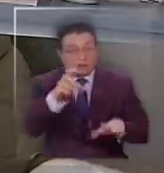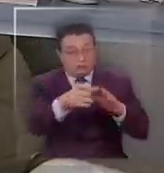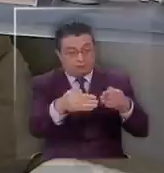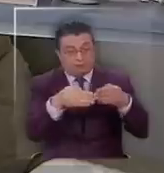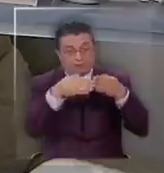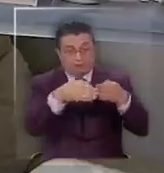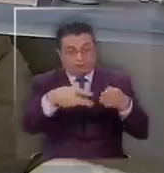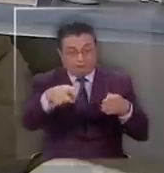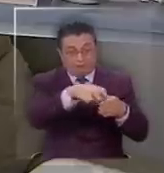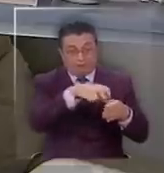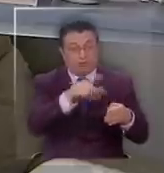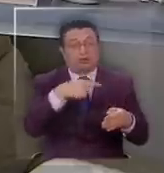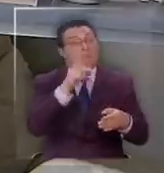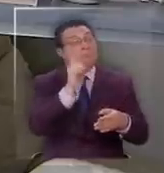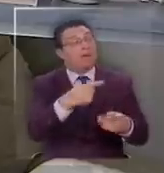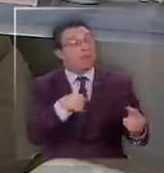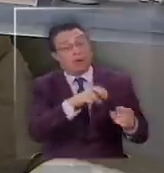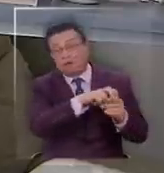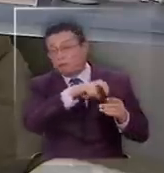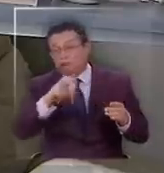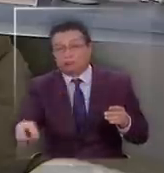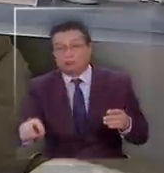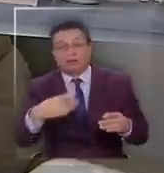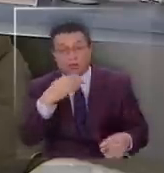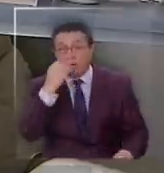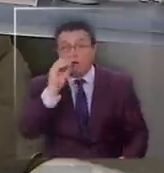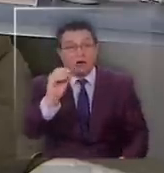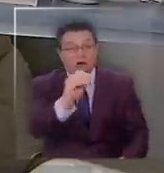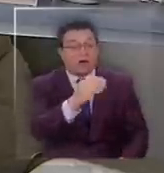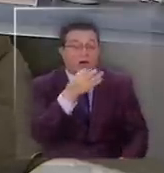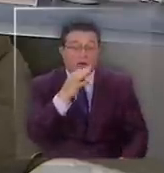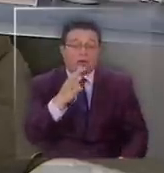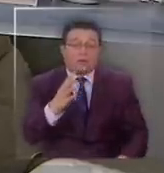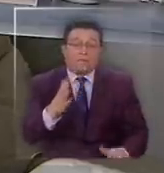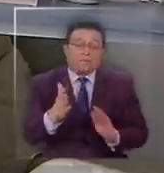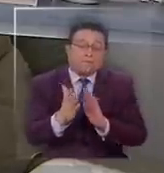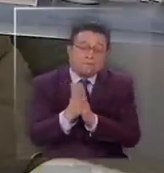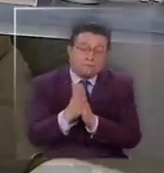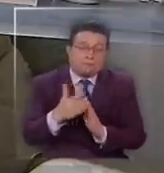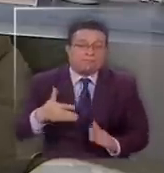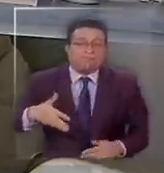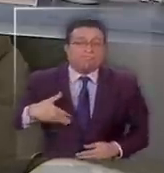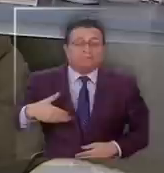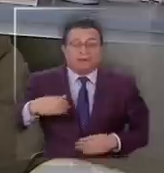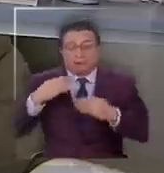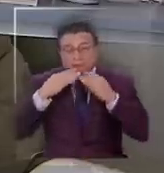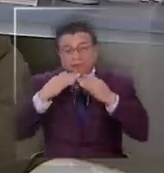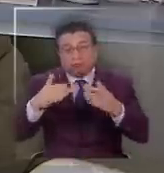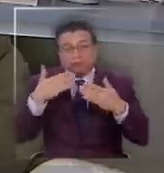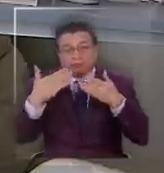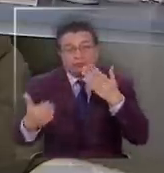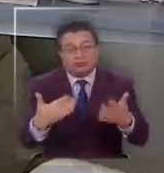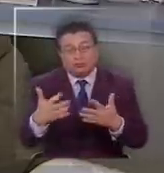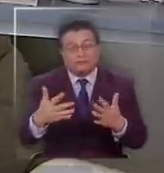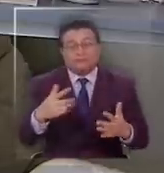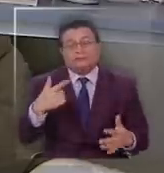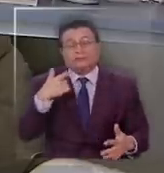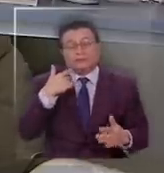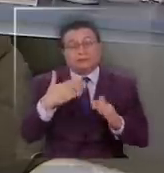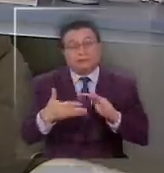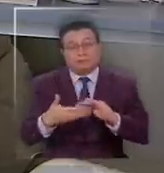del crucero decidió sacarme. A todos les digo que siento mucho haberlos involucrado en medio de esta terrible